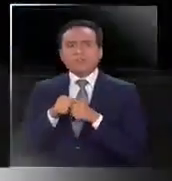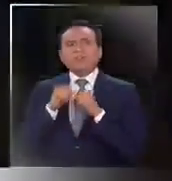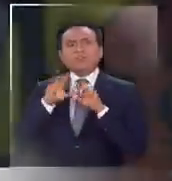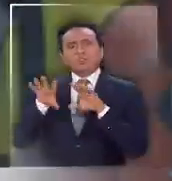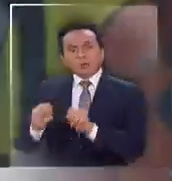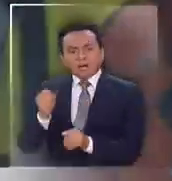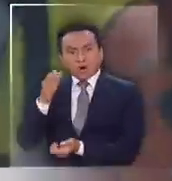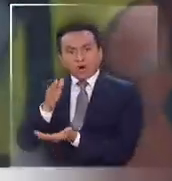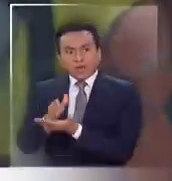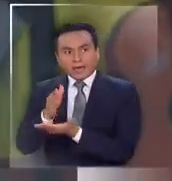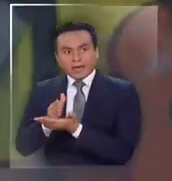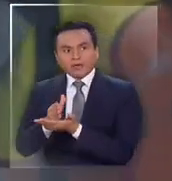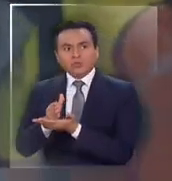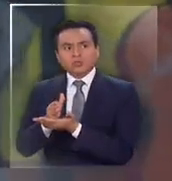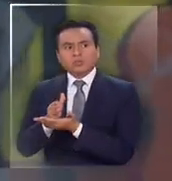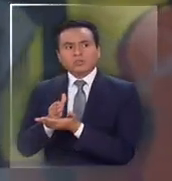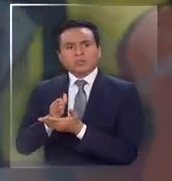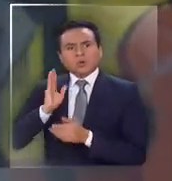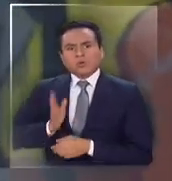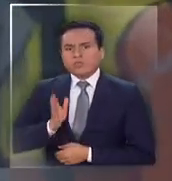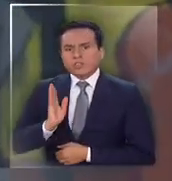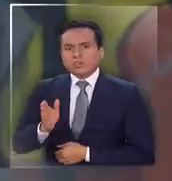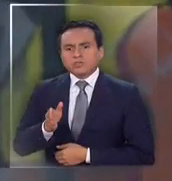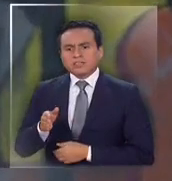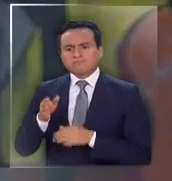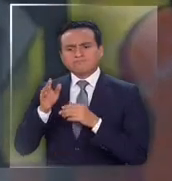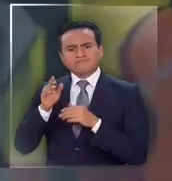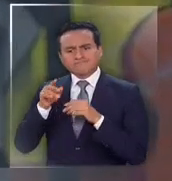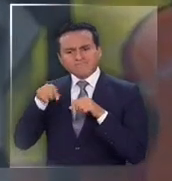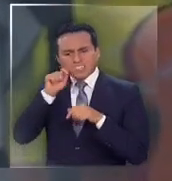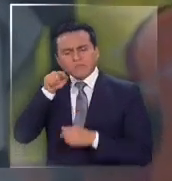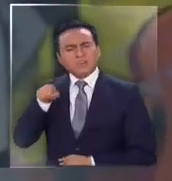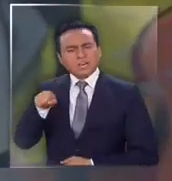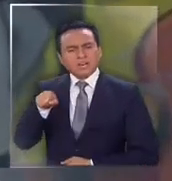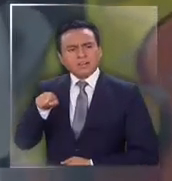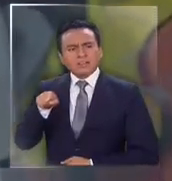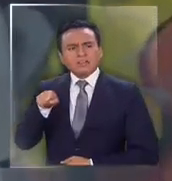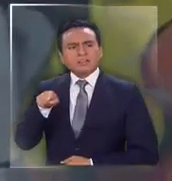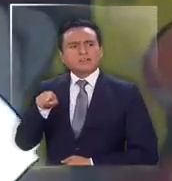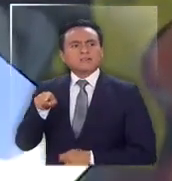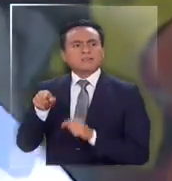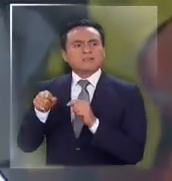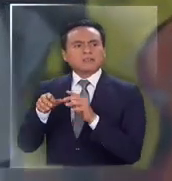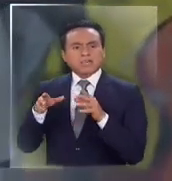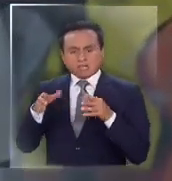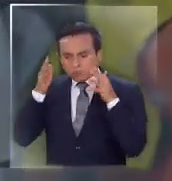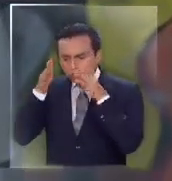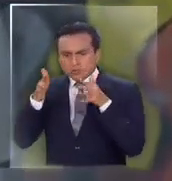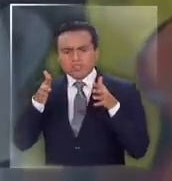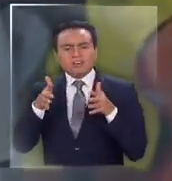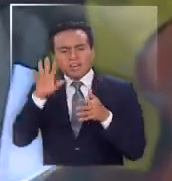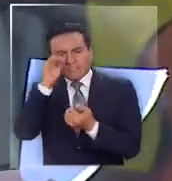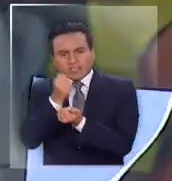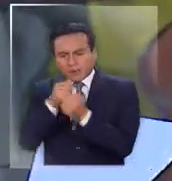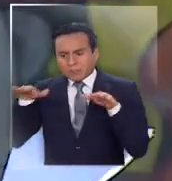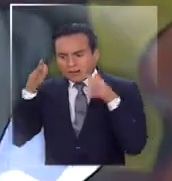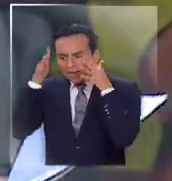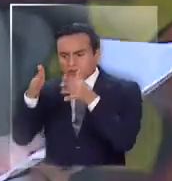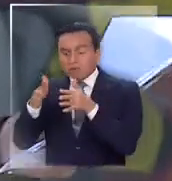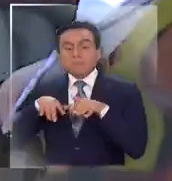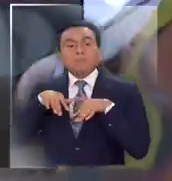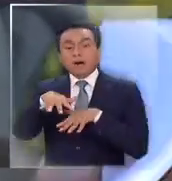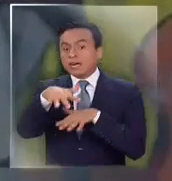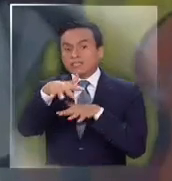de los colegios, las tomas continuas y permanentes generan una desviación de recursos de carabineros. Las marchas lo